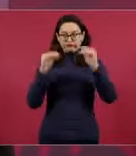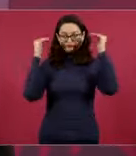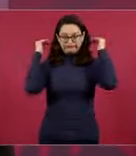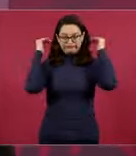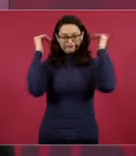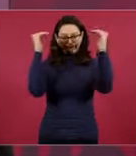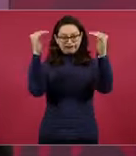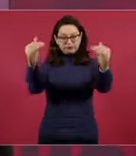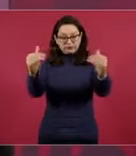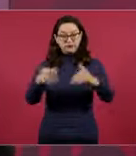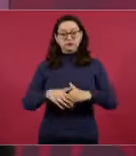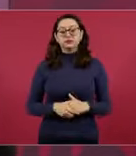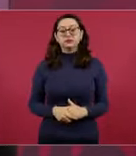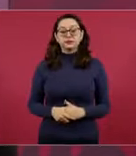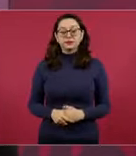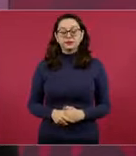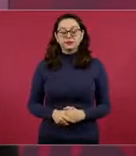techados.